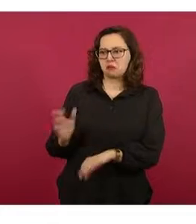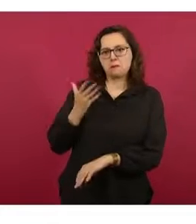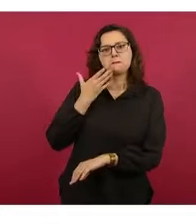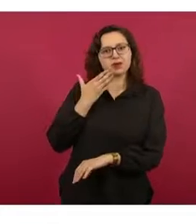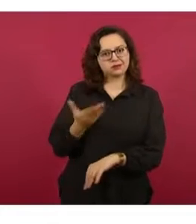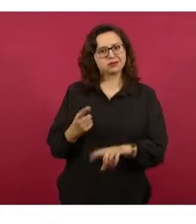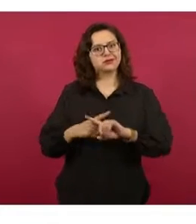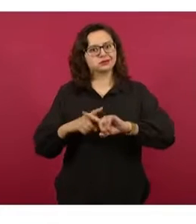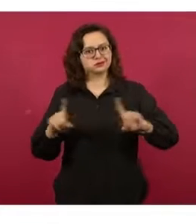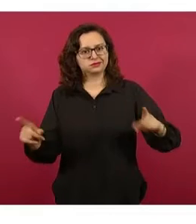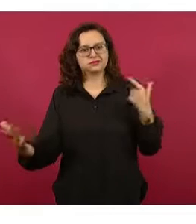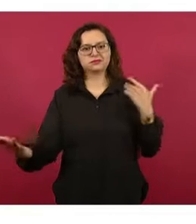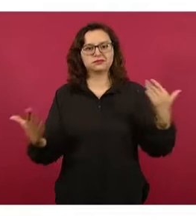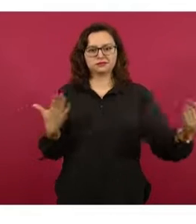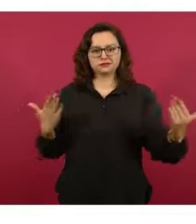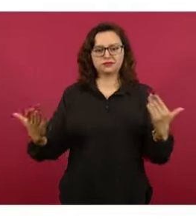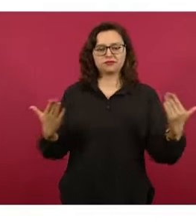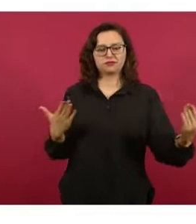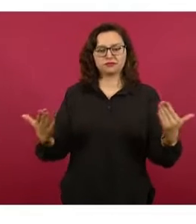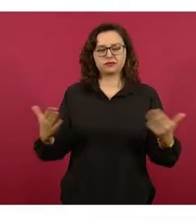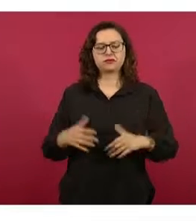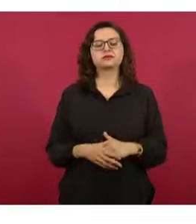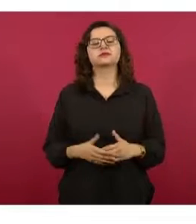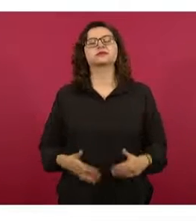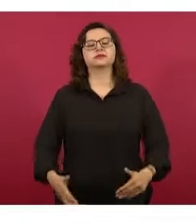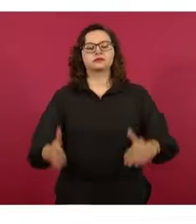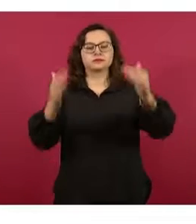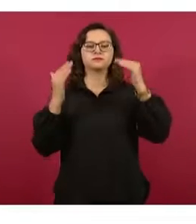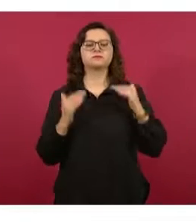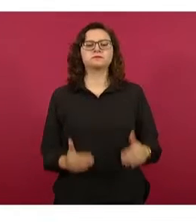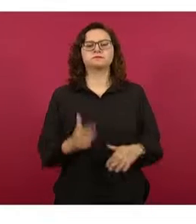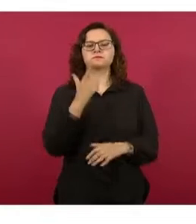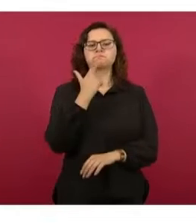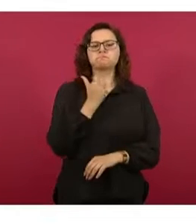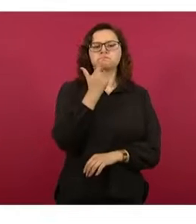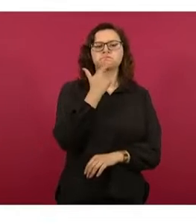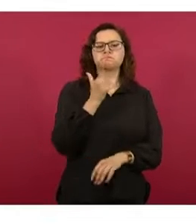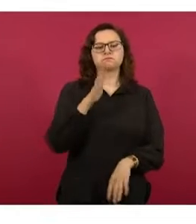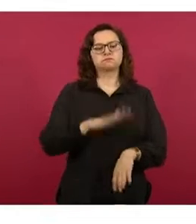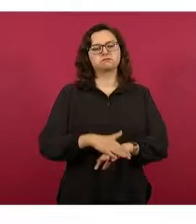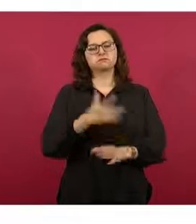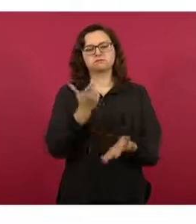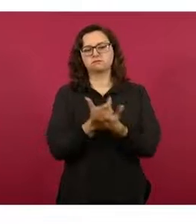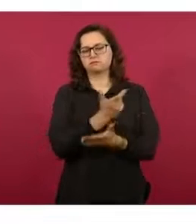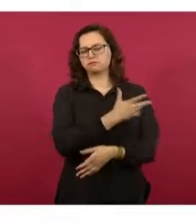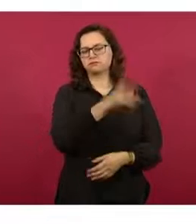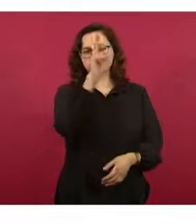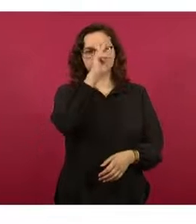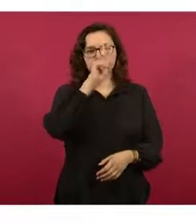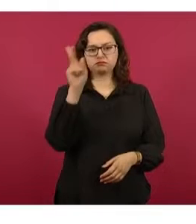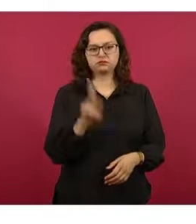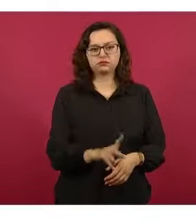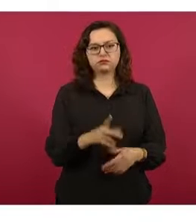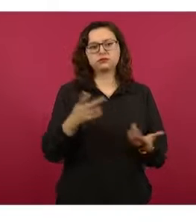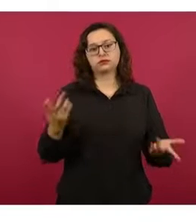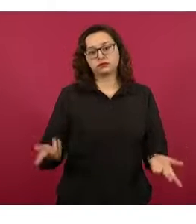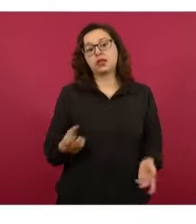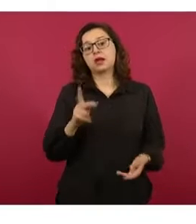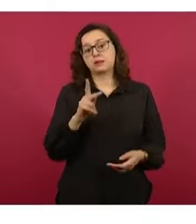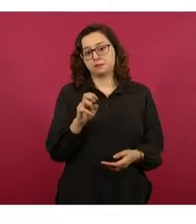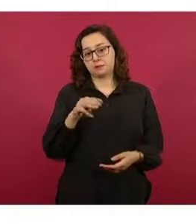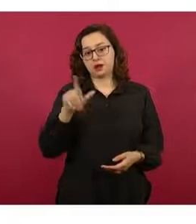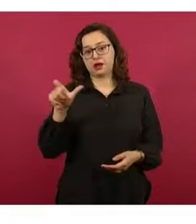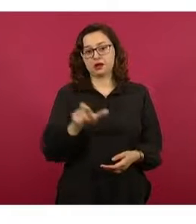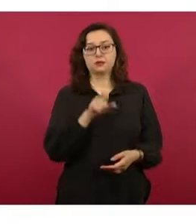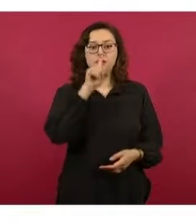pesos con 31 centavos. Vámonos a la premium. El precio más alto lo tiene franquicia Pemex en Santa Cruz